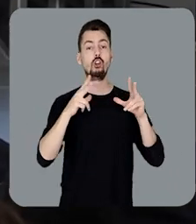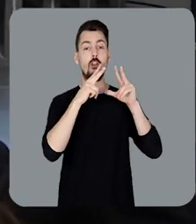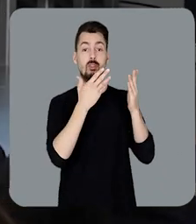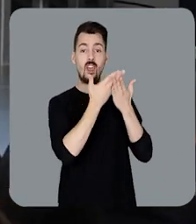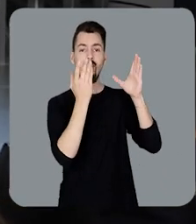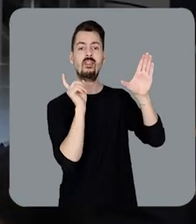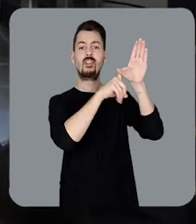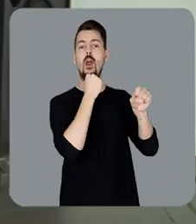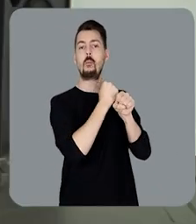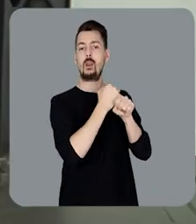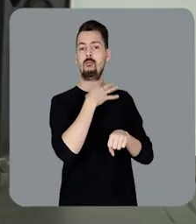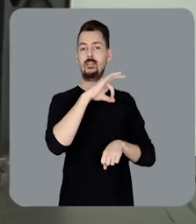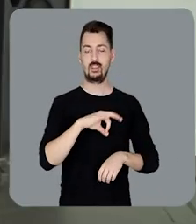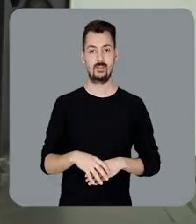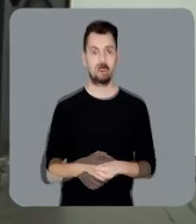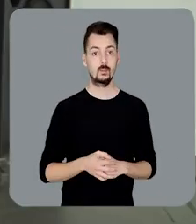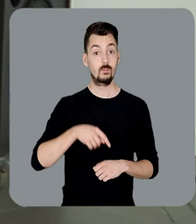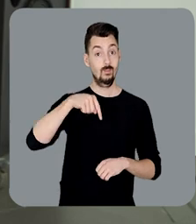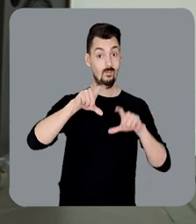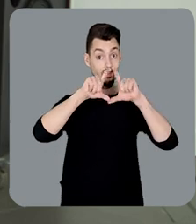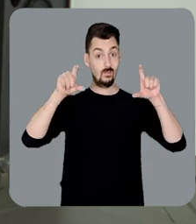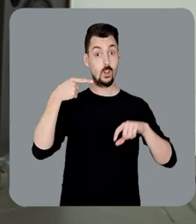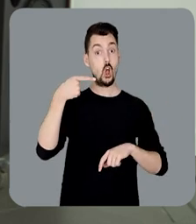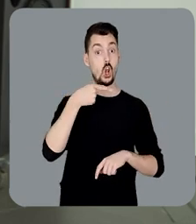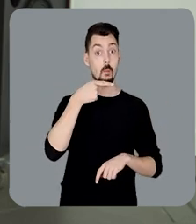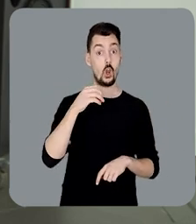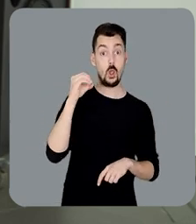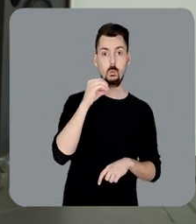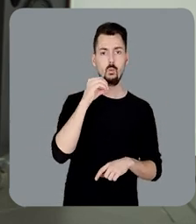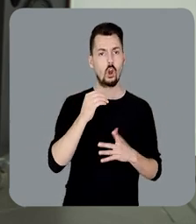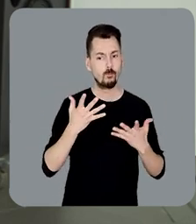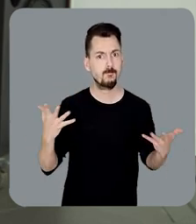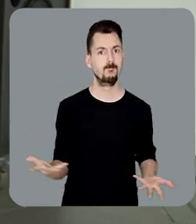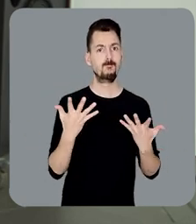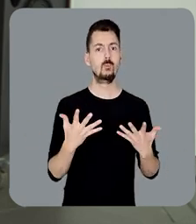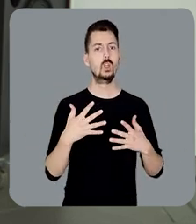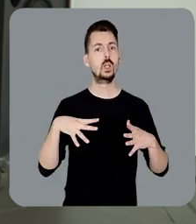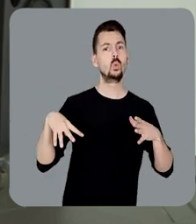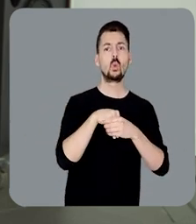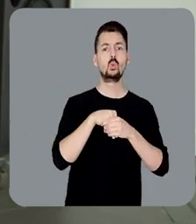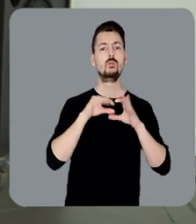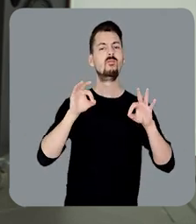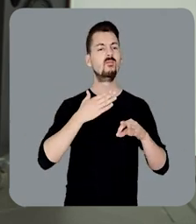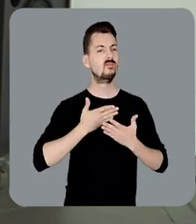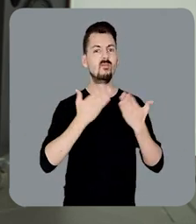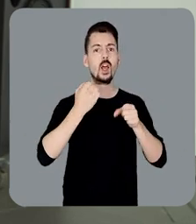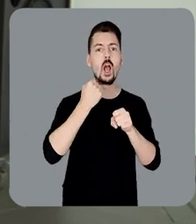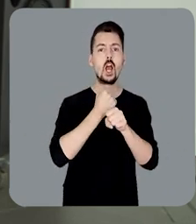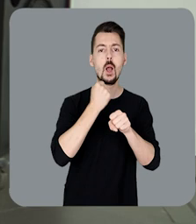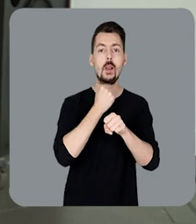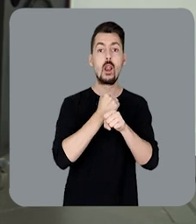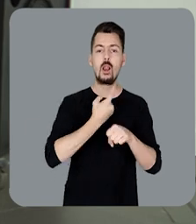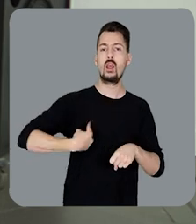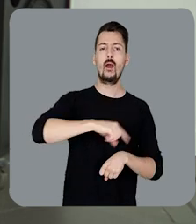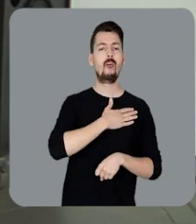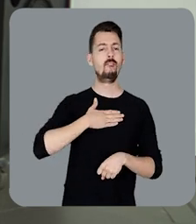Global Omnium abogue por la inclusividad en el mundo laboral. Haremos una sociedad